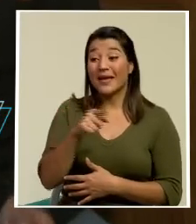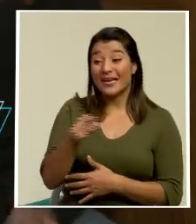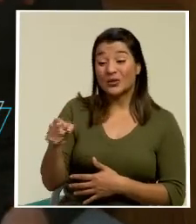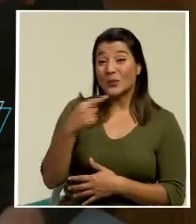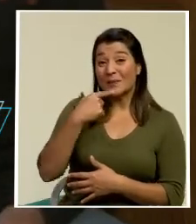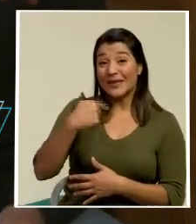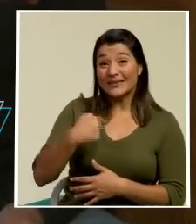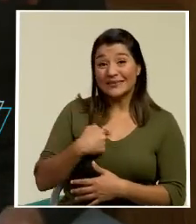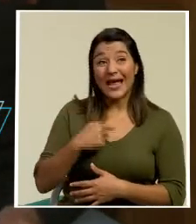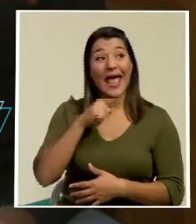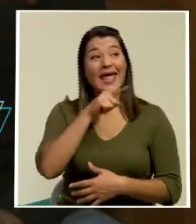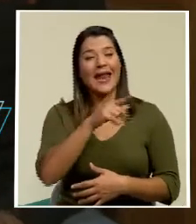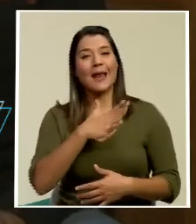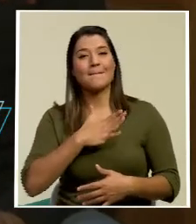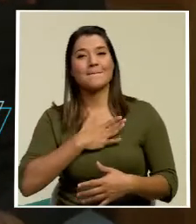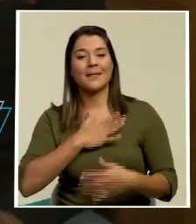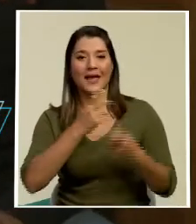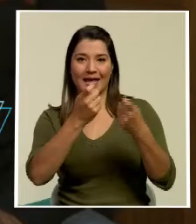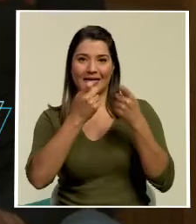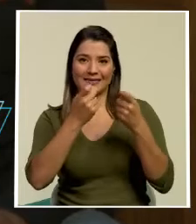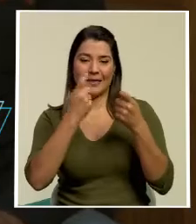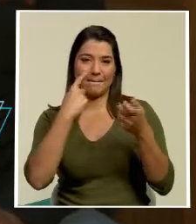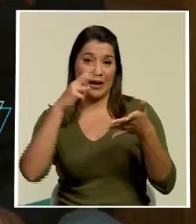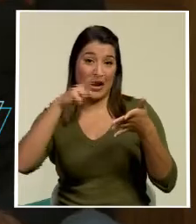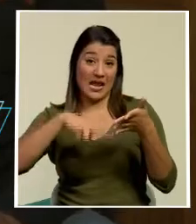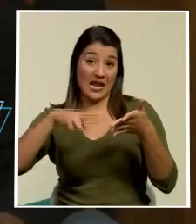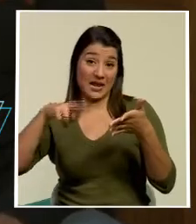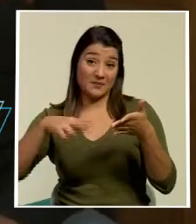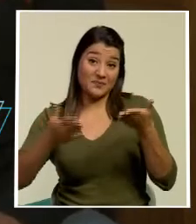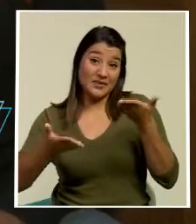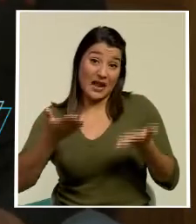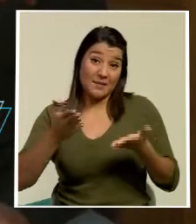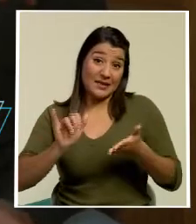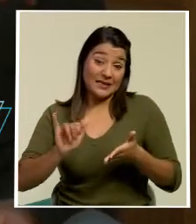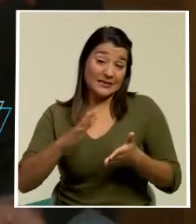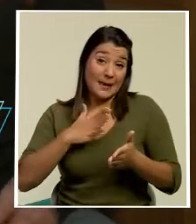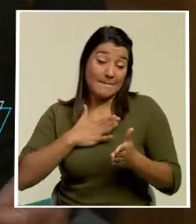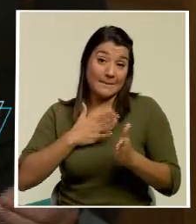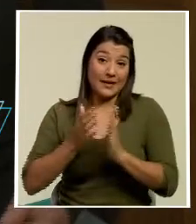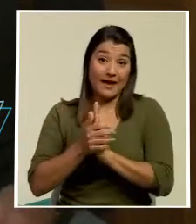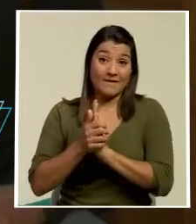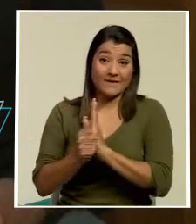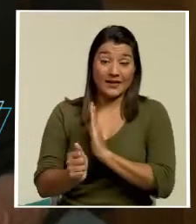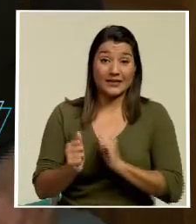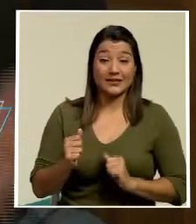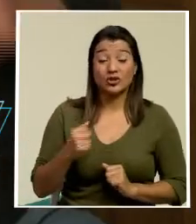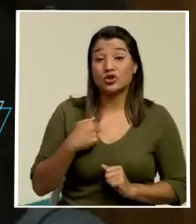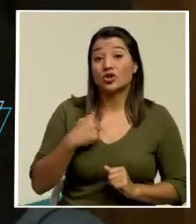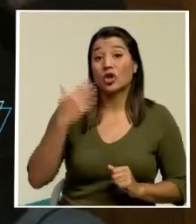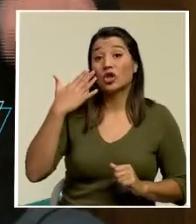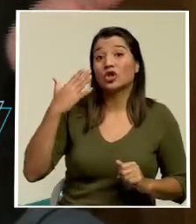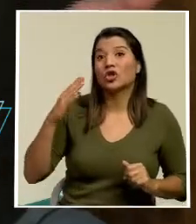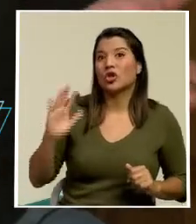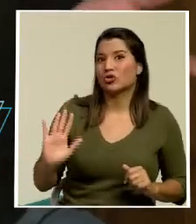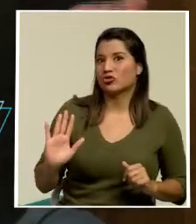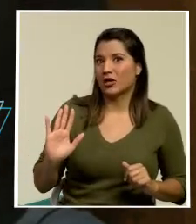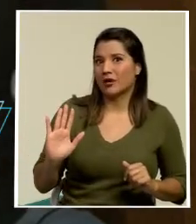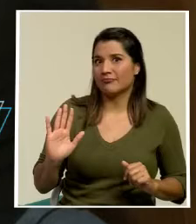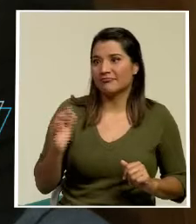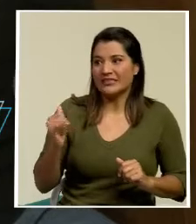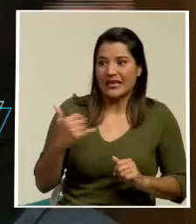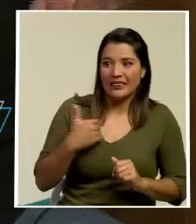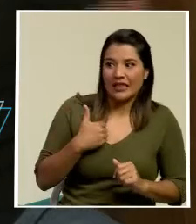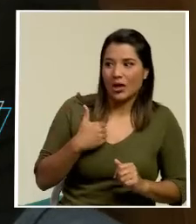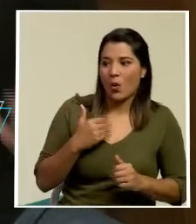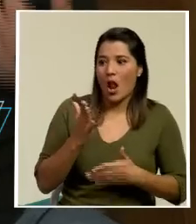leer. Y puede ser que ese sea mi gran atributo. No sé cómo tampoco sé, tengo una metodología, ni